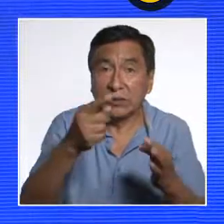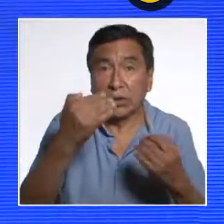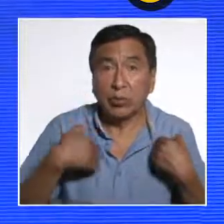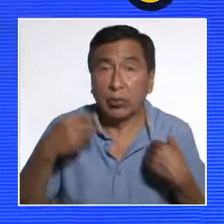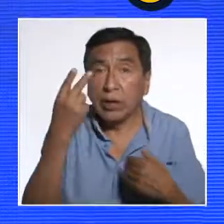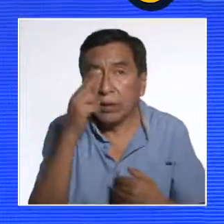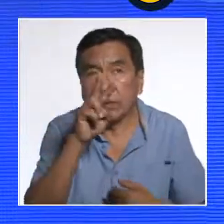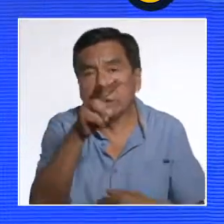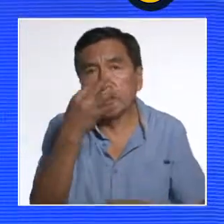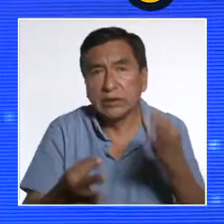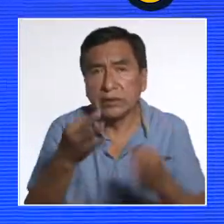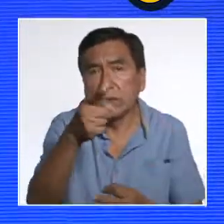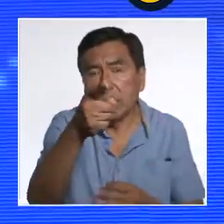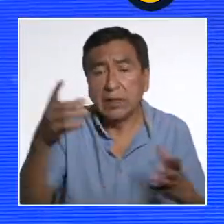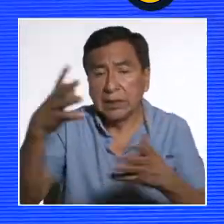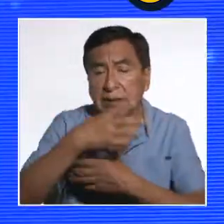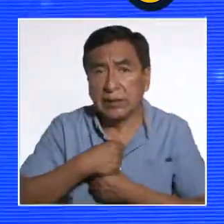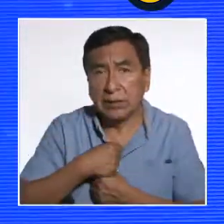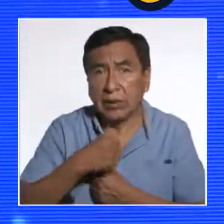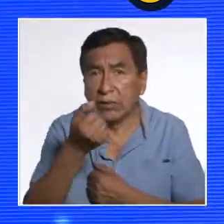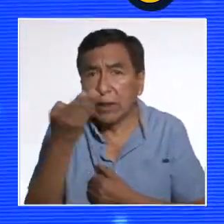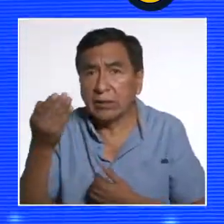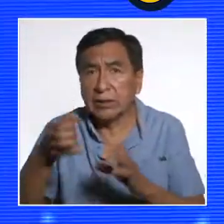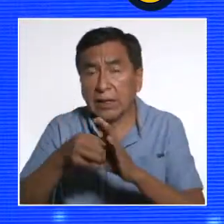visión, si usted recibió algo del Señor, no los puede contar.